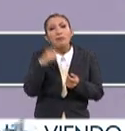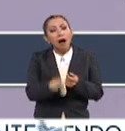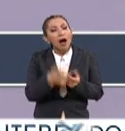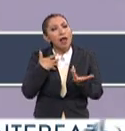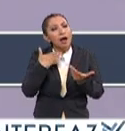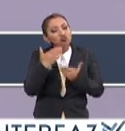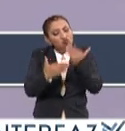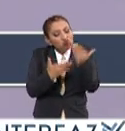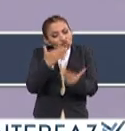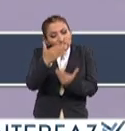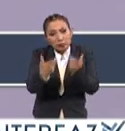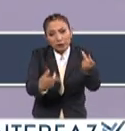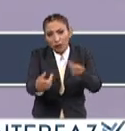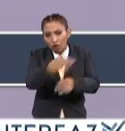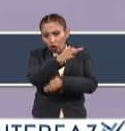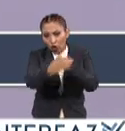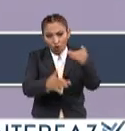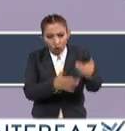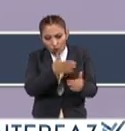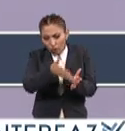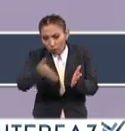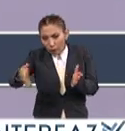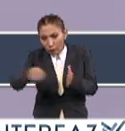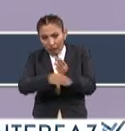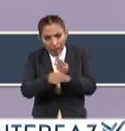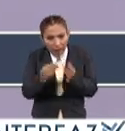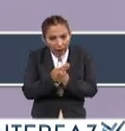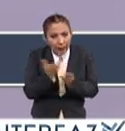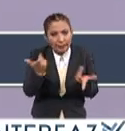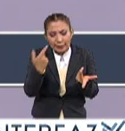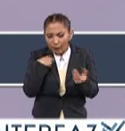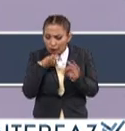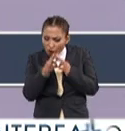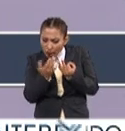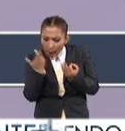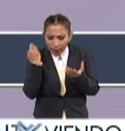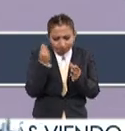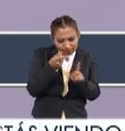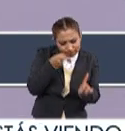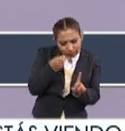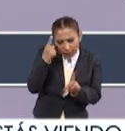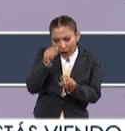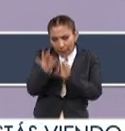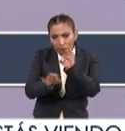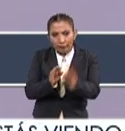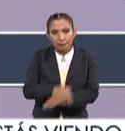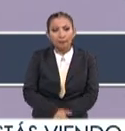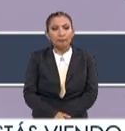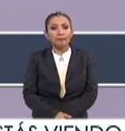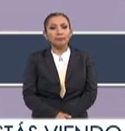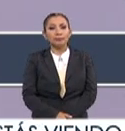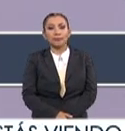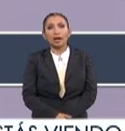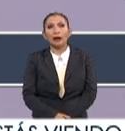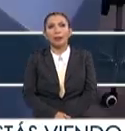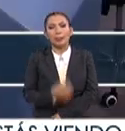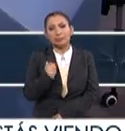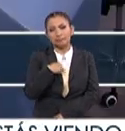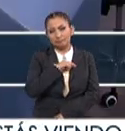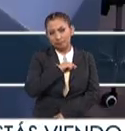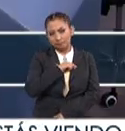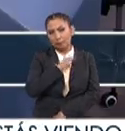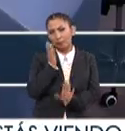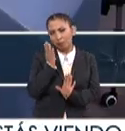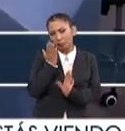poder desarrollar todos estos materiales y estrategias específicas para atenderlos? Sí, nosotros, aparte